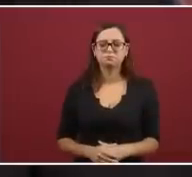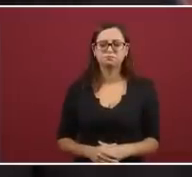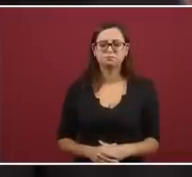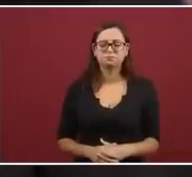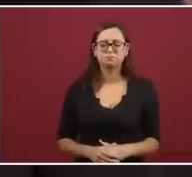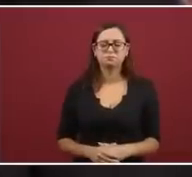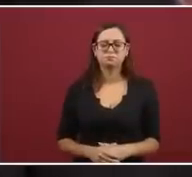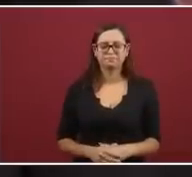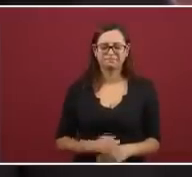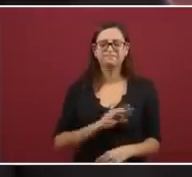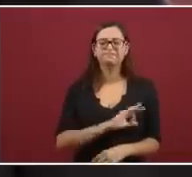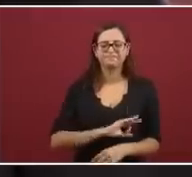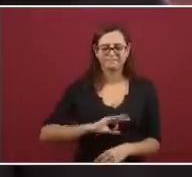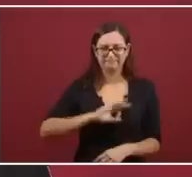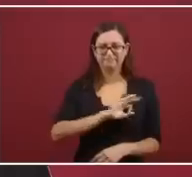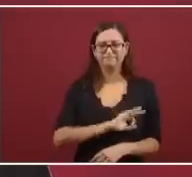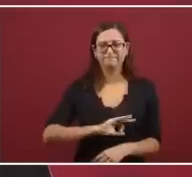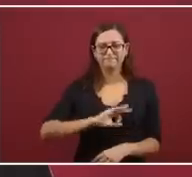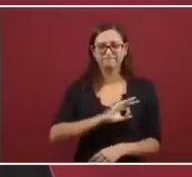felicitamos a los